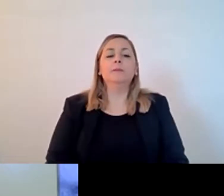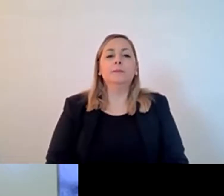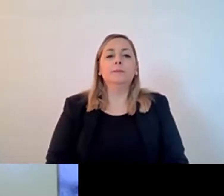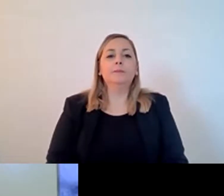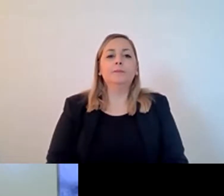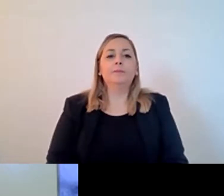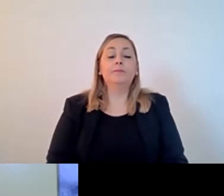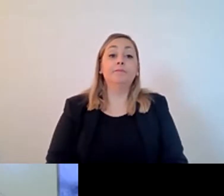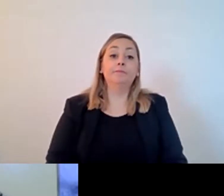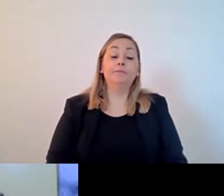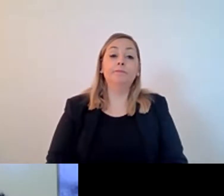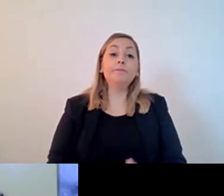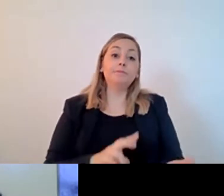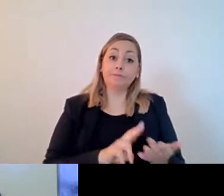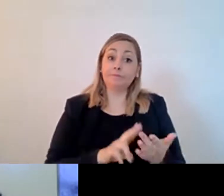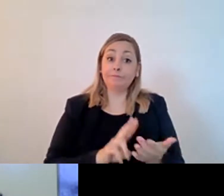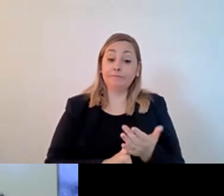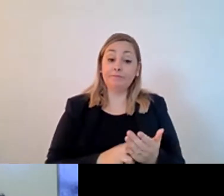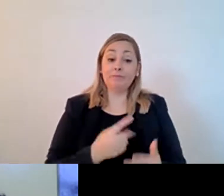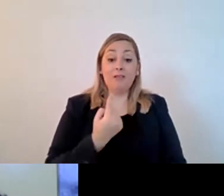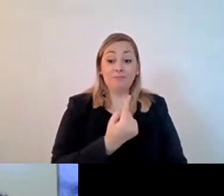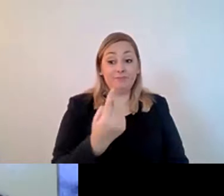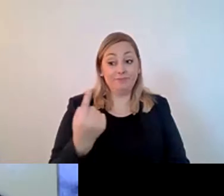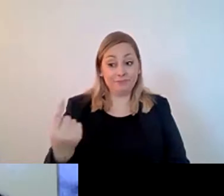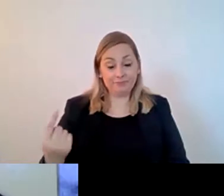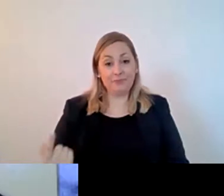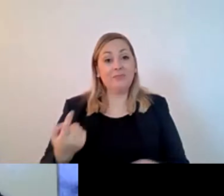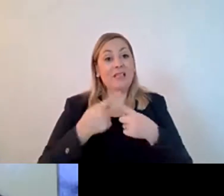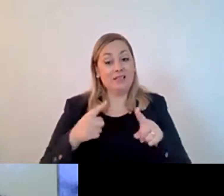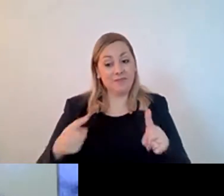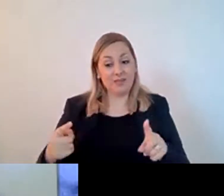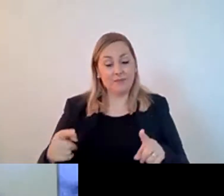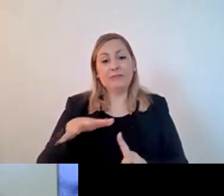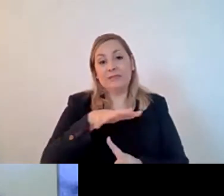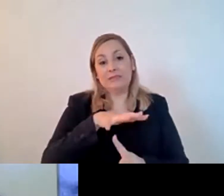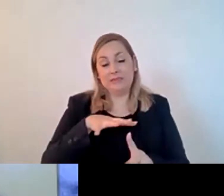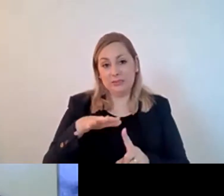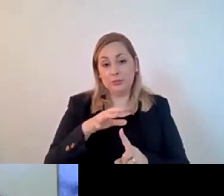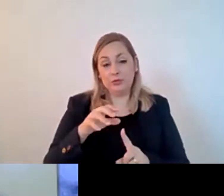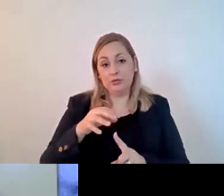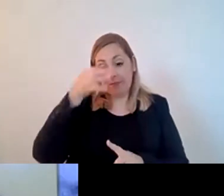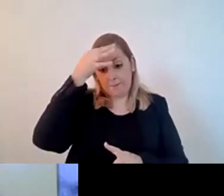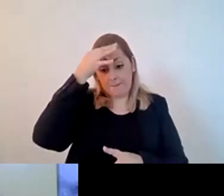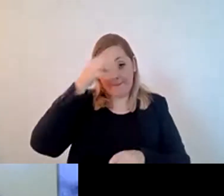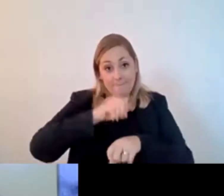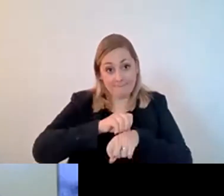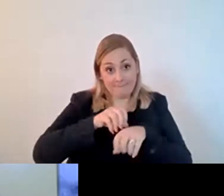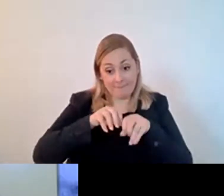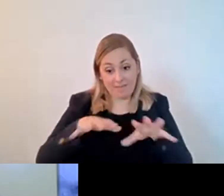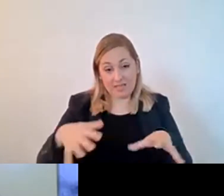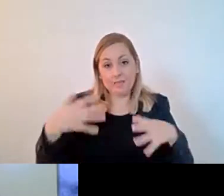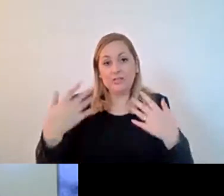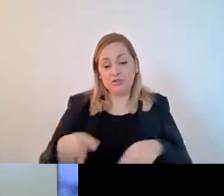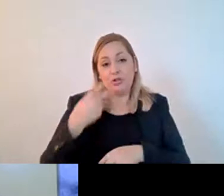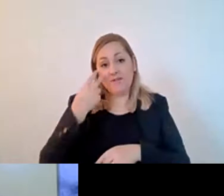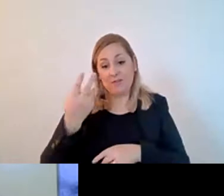Bueno, la verdad es que cada caso es diferente. La situación de pandemia, lo veíamos ya el